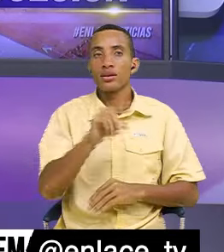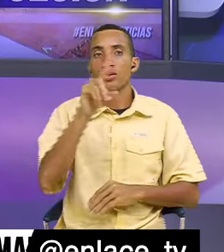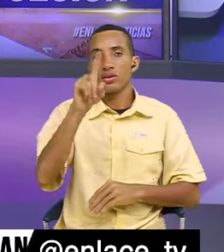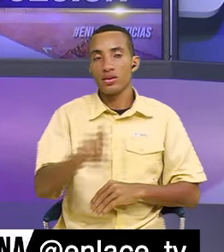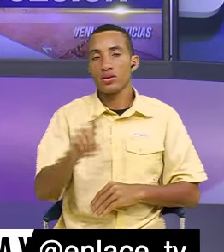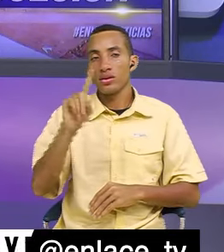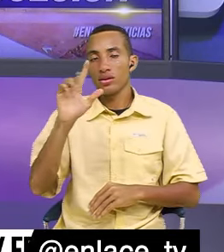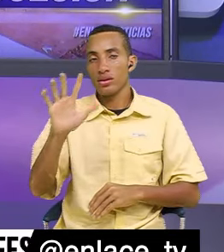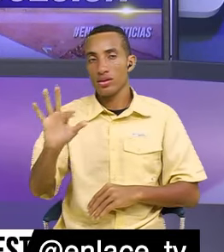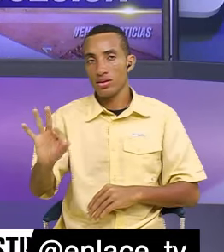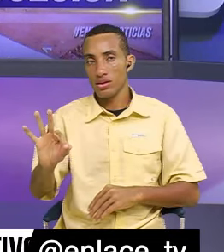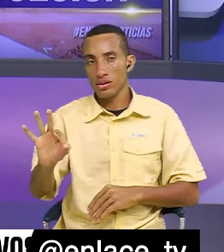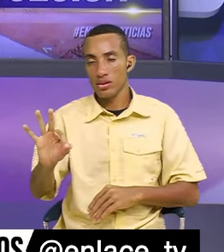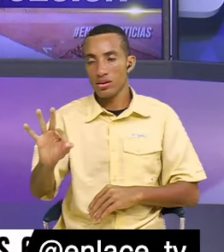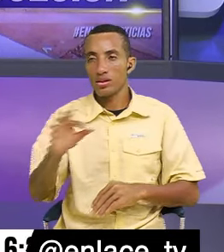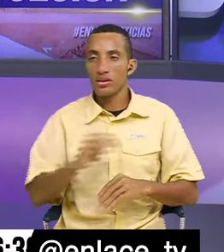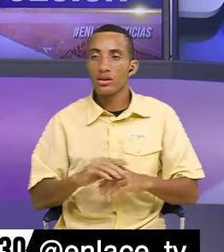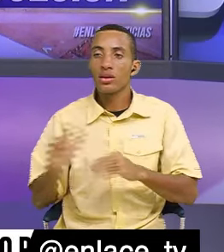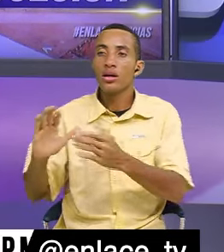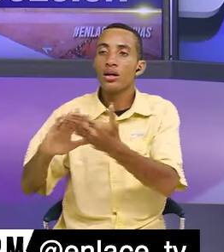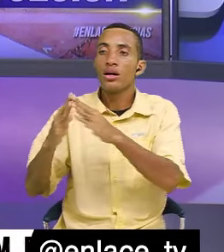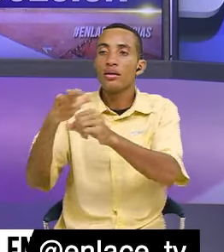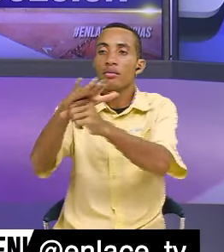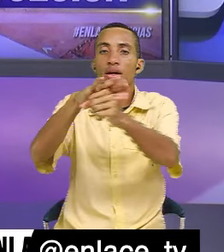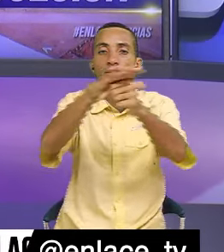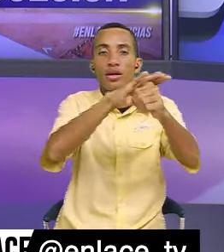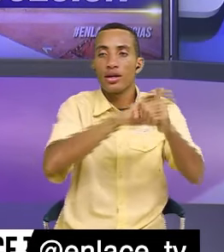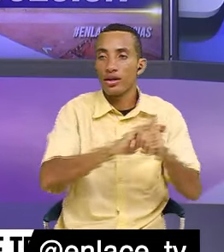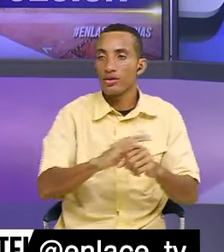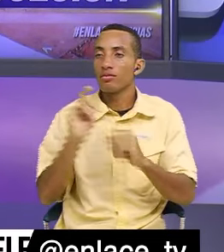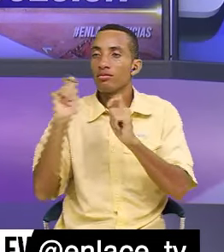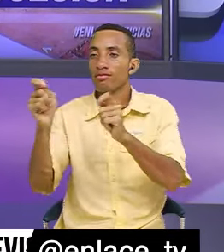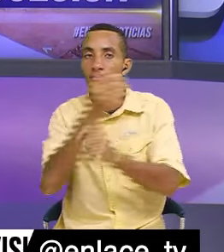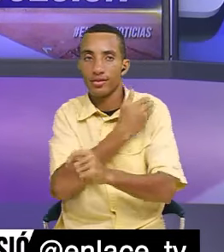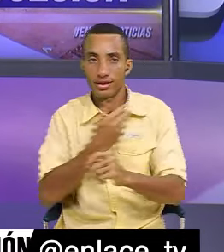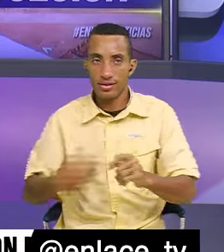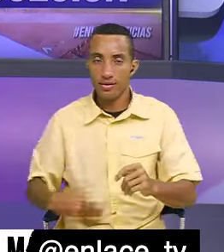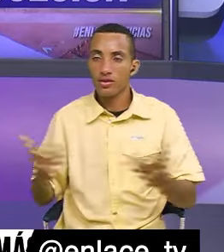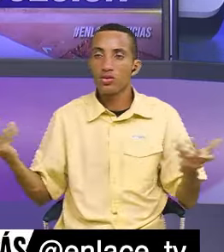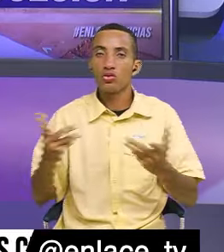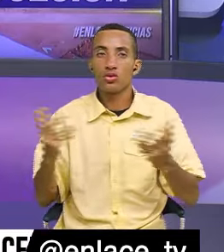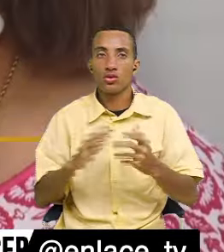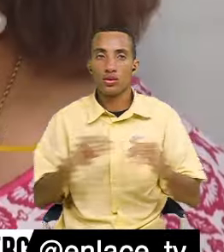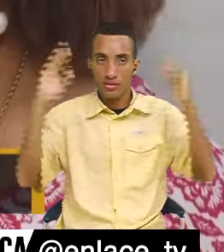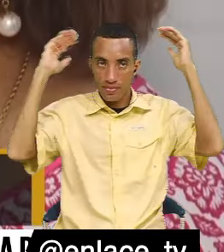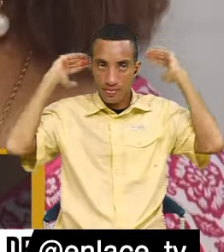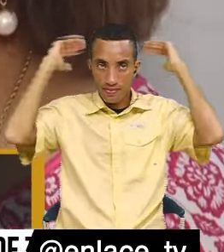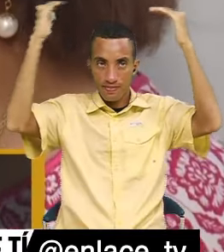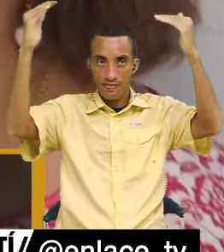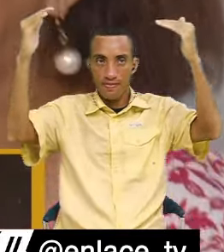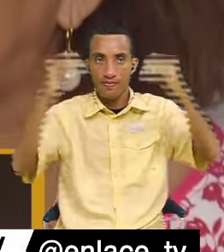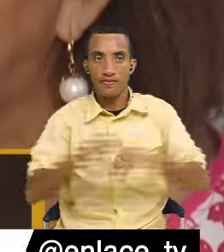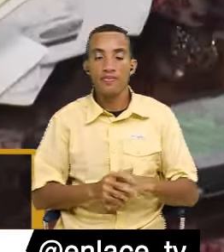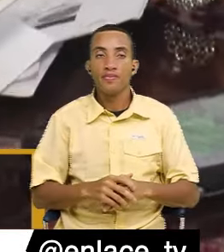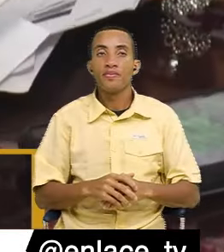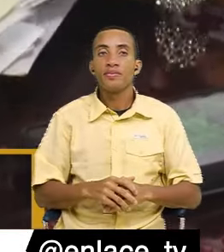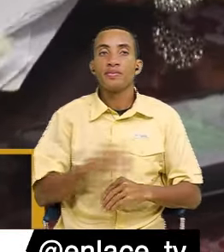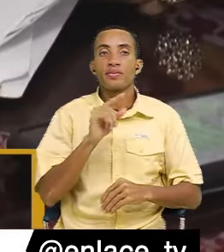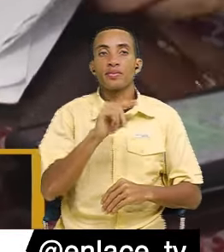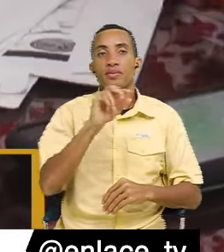Bermeja. Este acto de posesión tendrá lugar en el Coliseo Luis Francisco Castellanos. 33 las juntas de acción comunal